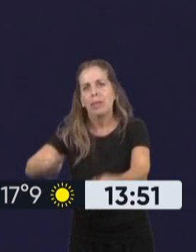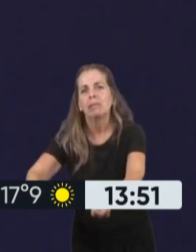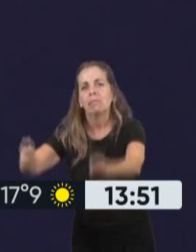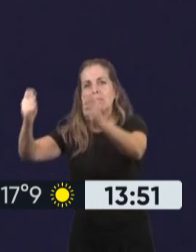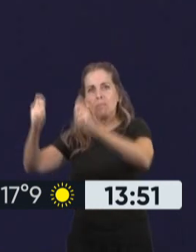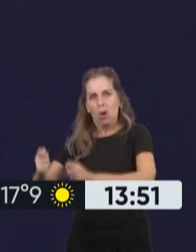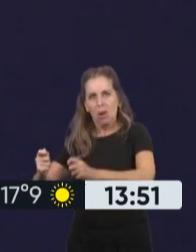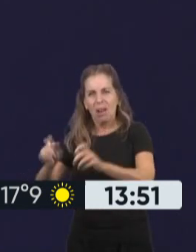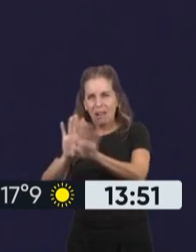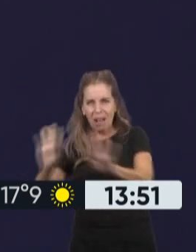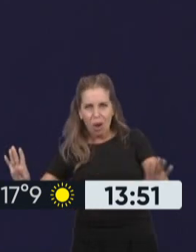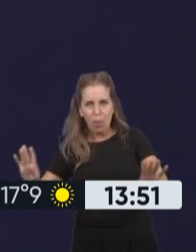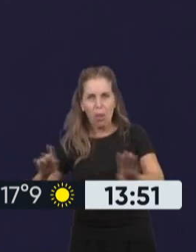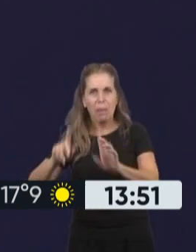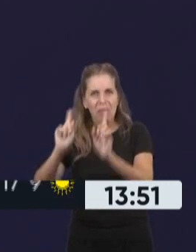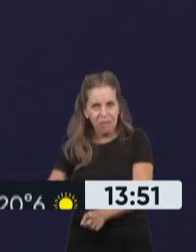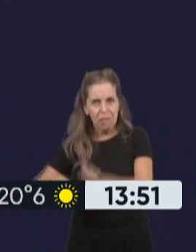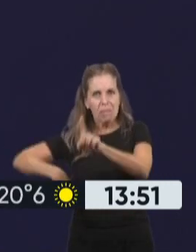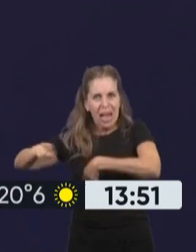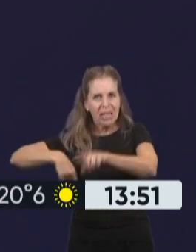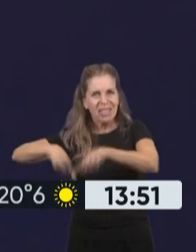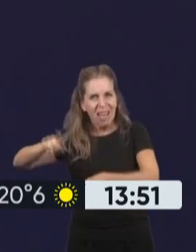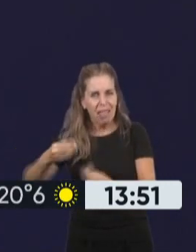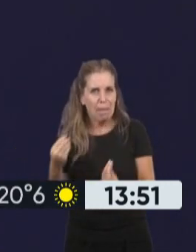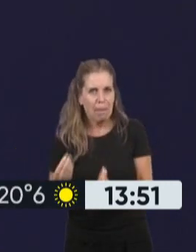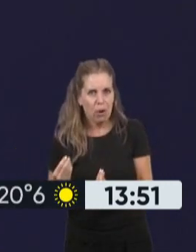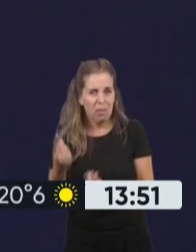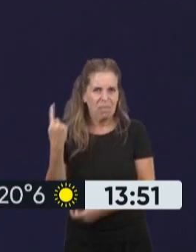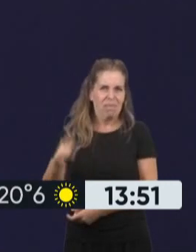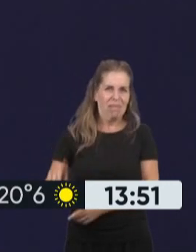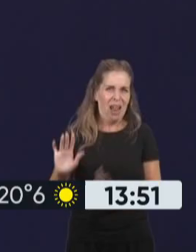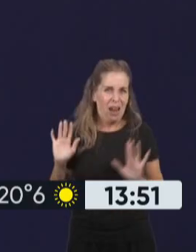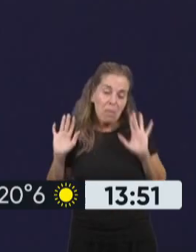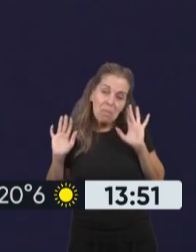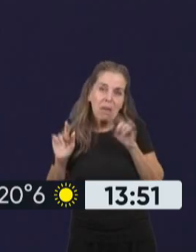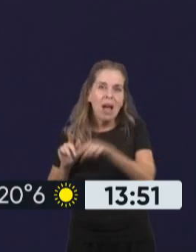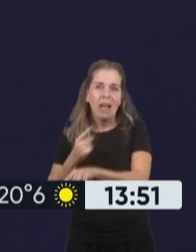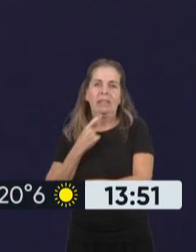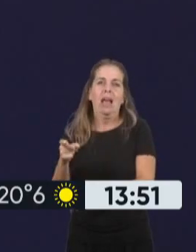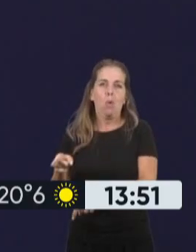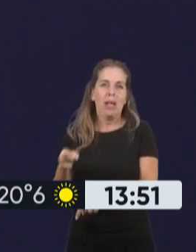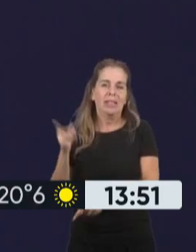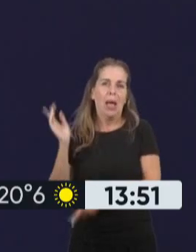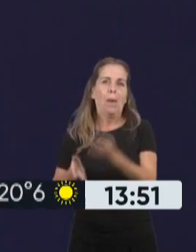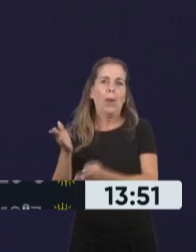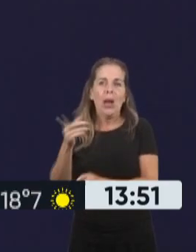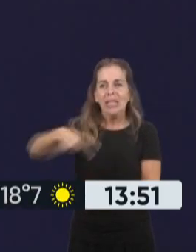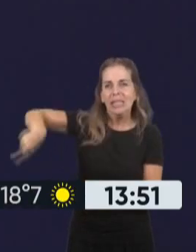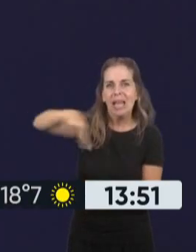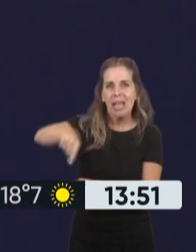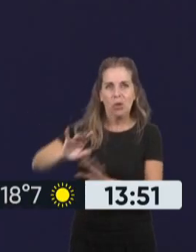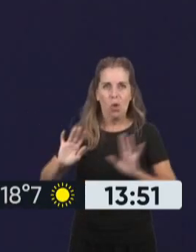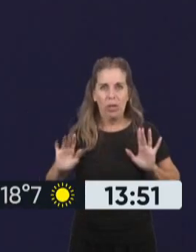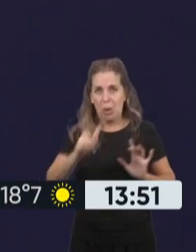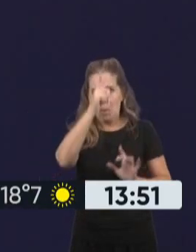seguirle pegándole patadas a la valla, una actitud extraña, pero ahí te dabas cuenta que la violencia era unilateral. Si